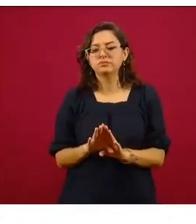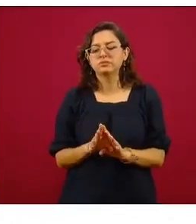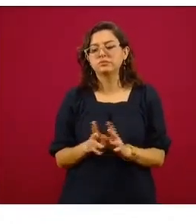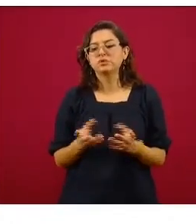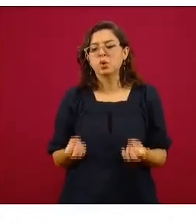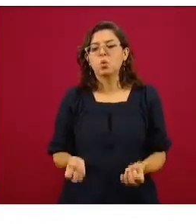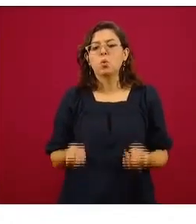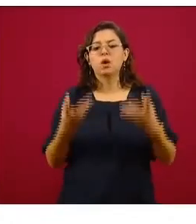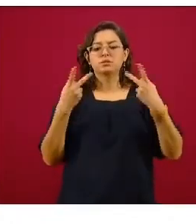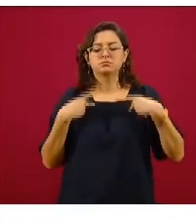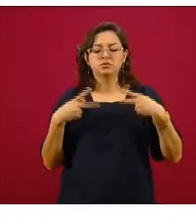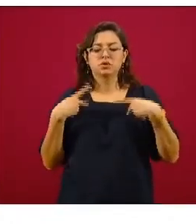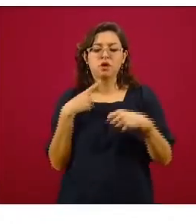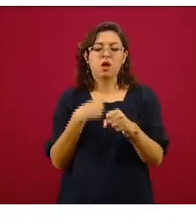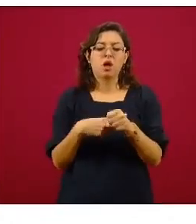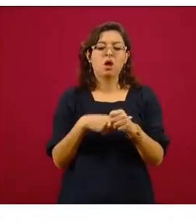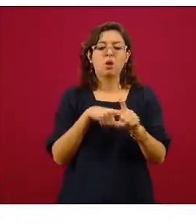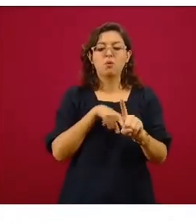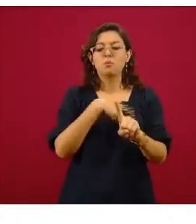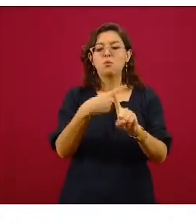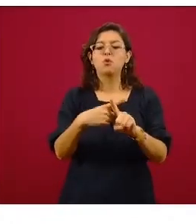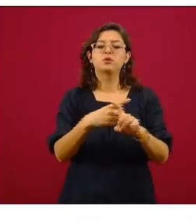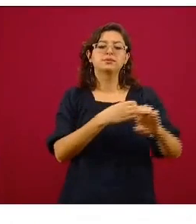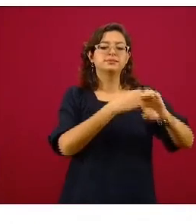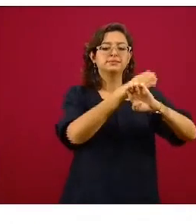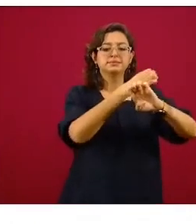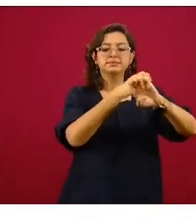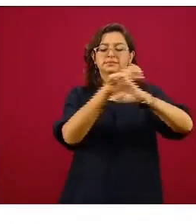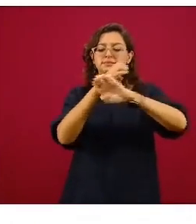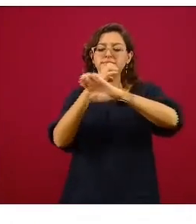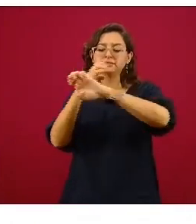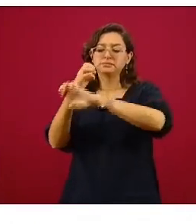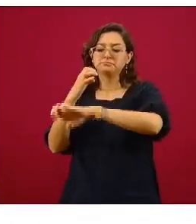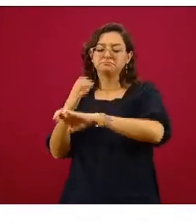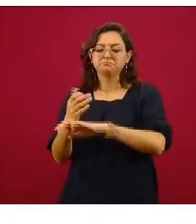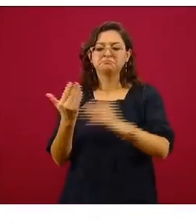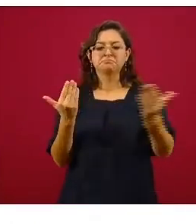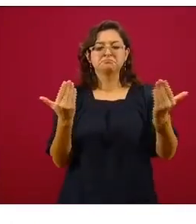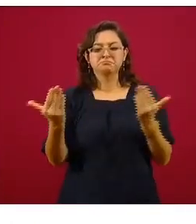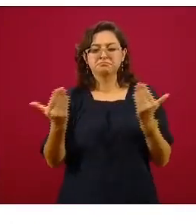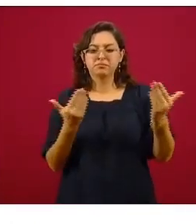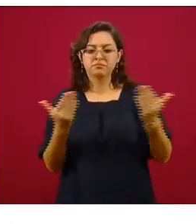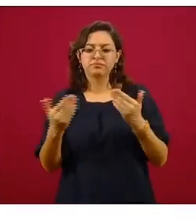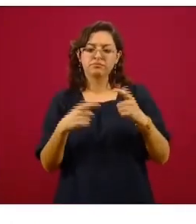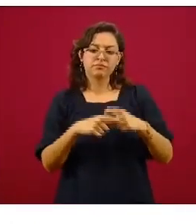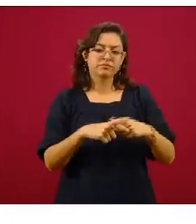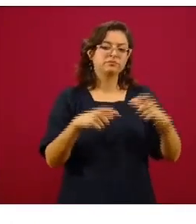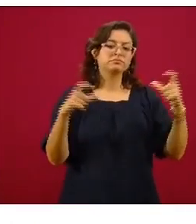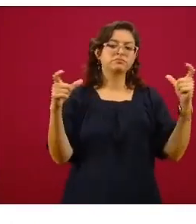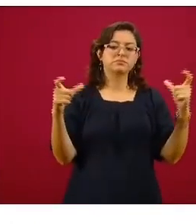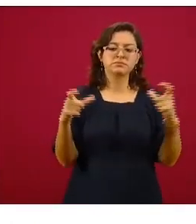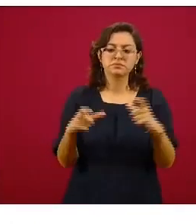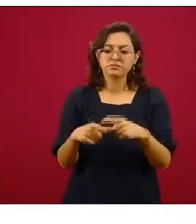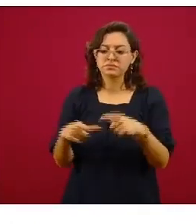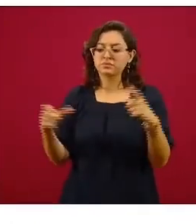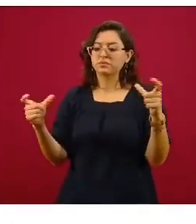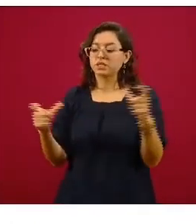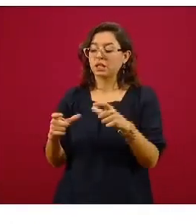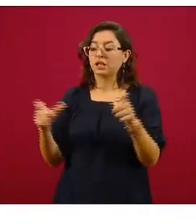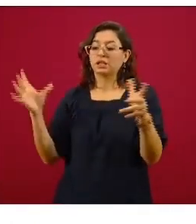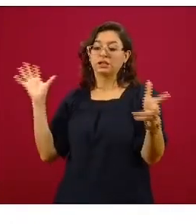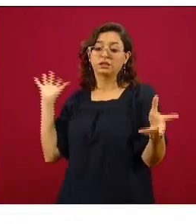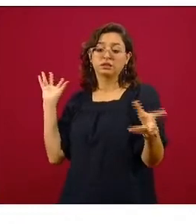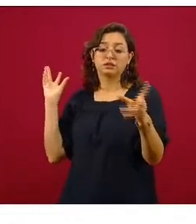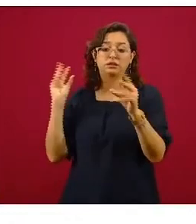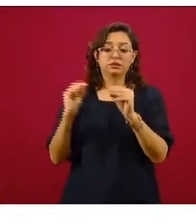rango para entonces poder tener una mejor apreciación de cómo se está incrementando la carga acumulada, es decir, cuáles son las